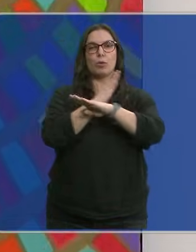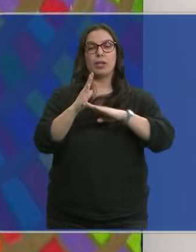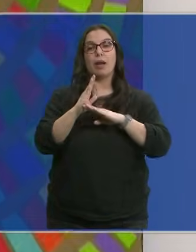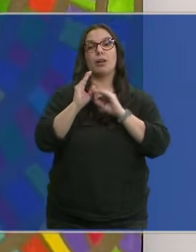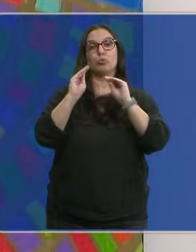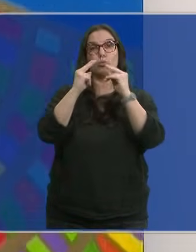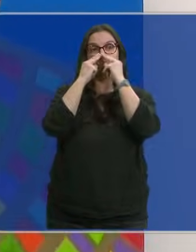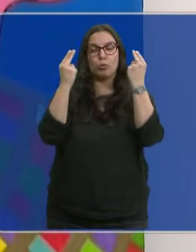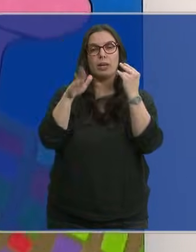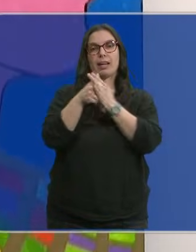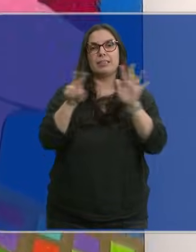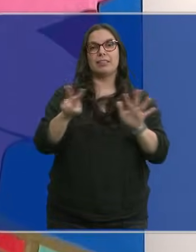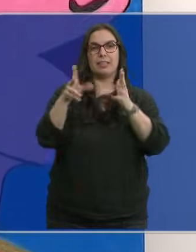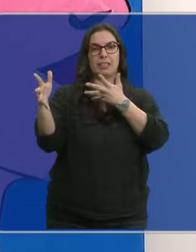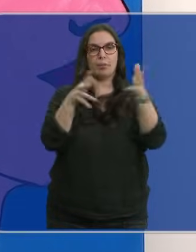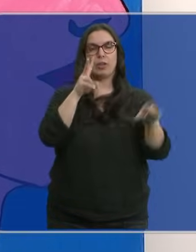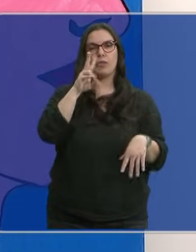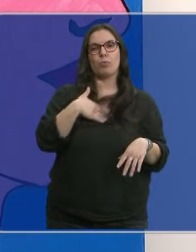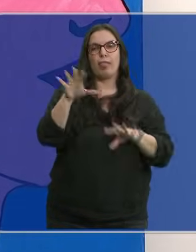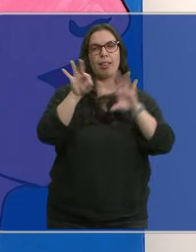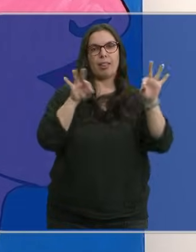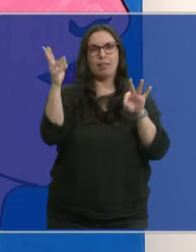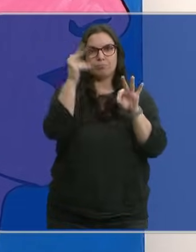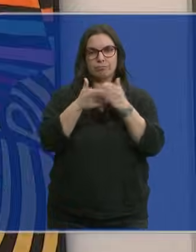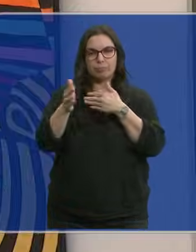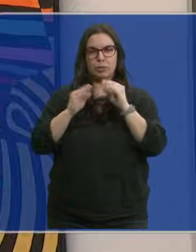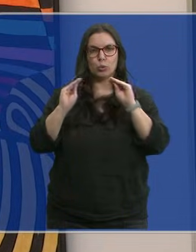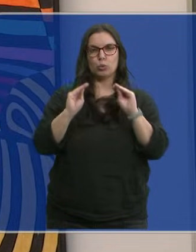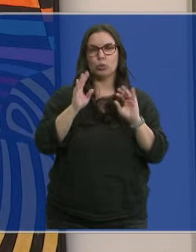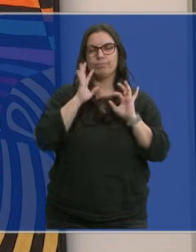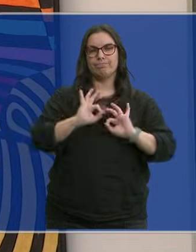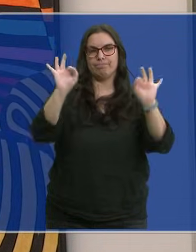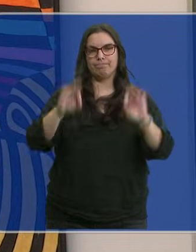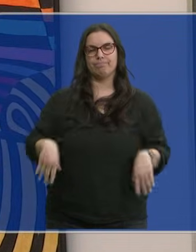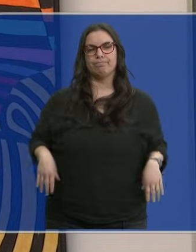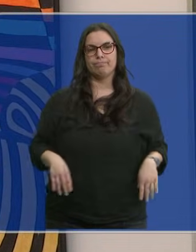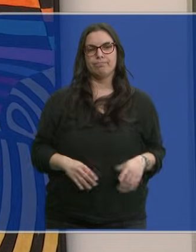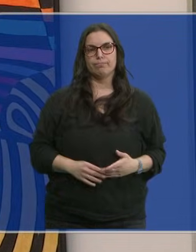de la capital palentina acoge hasta el 7 de marzo una cuidada selección de sus obras.